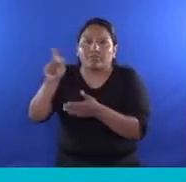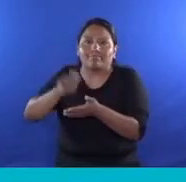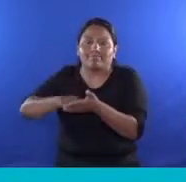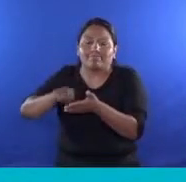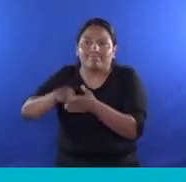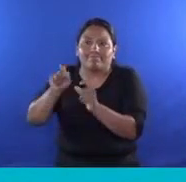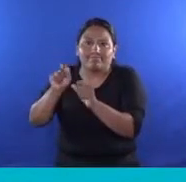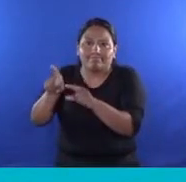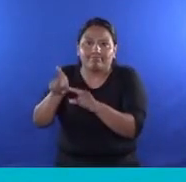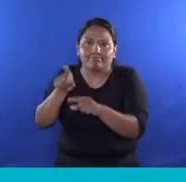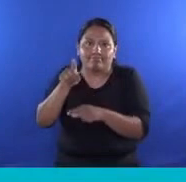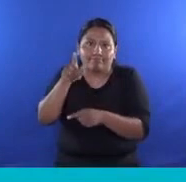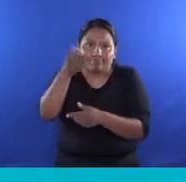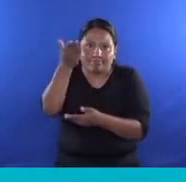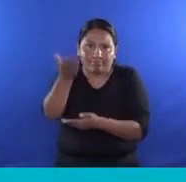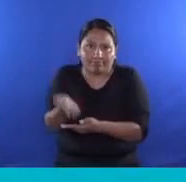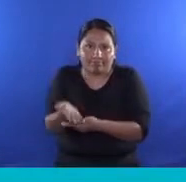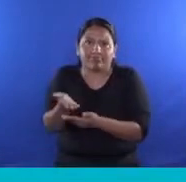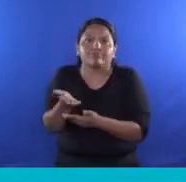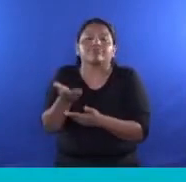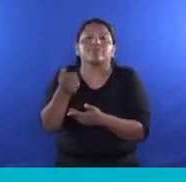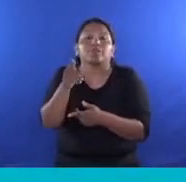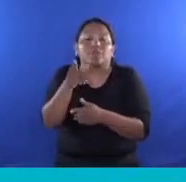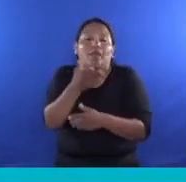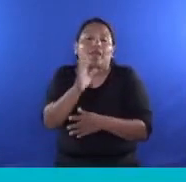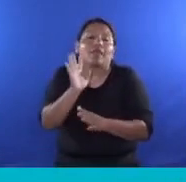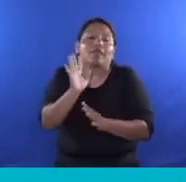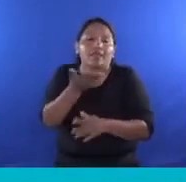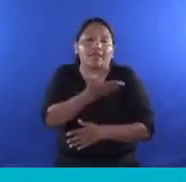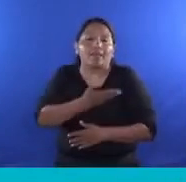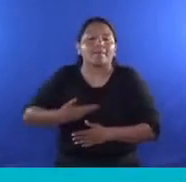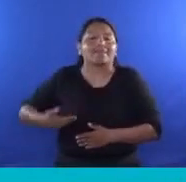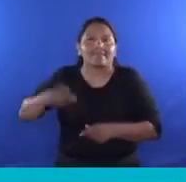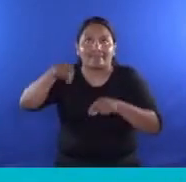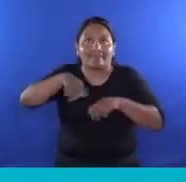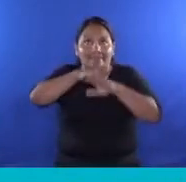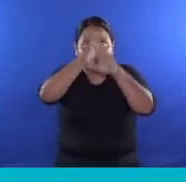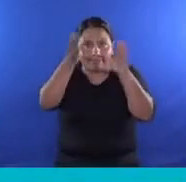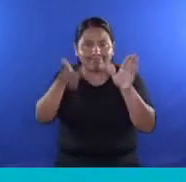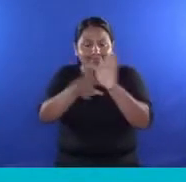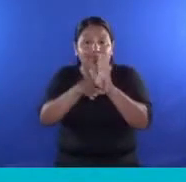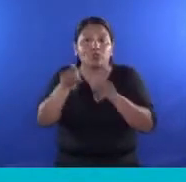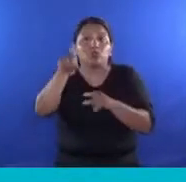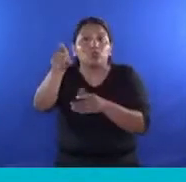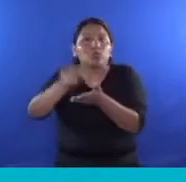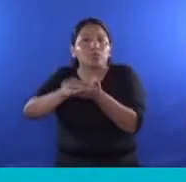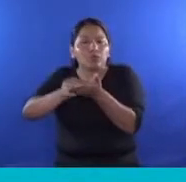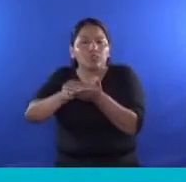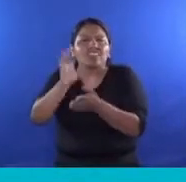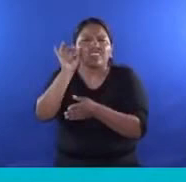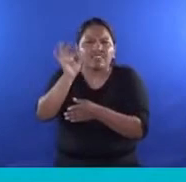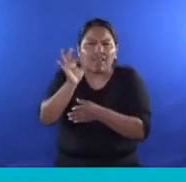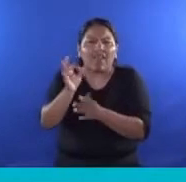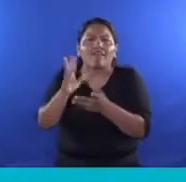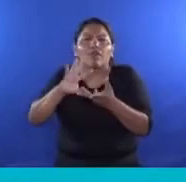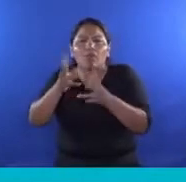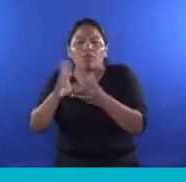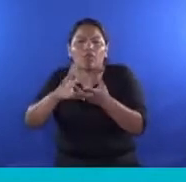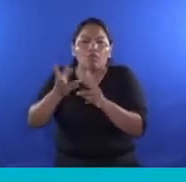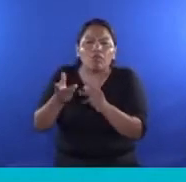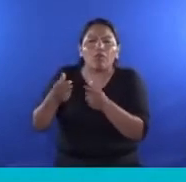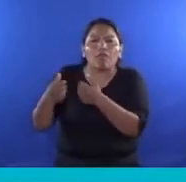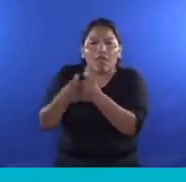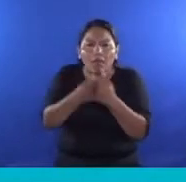usted es un, además de ser el presidente de esta casa, es un diputado que ha sabido generar los consensos para alcanzar este